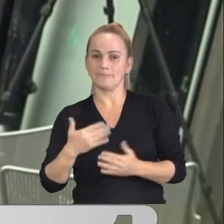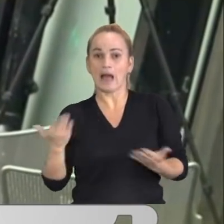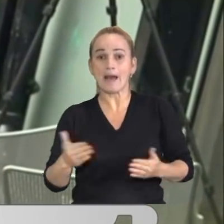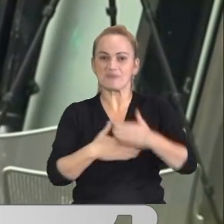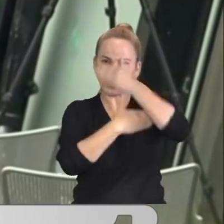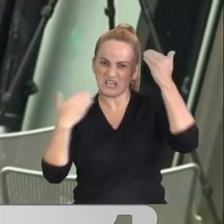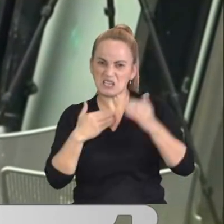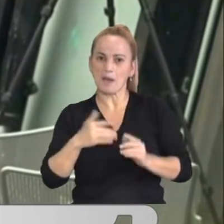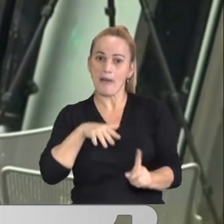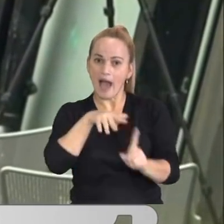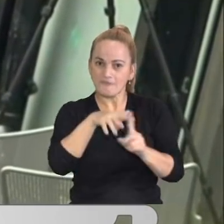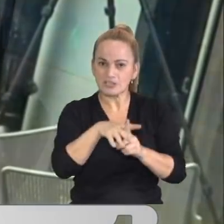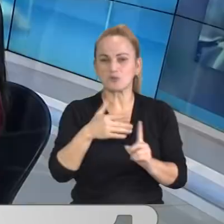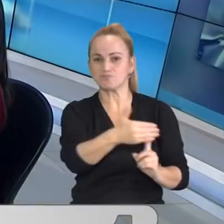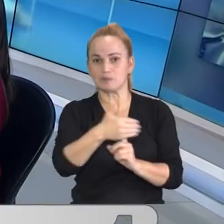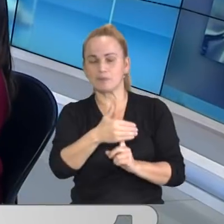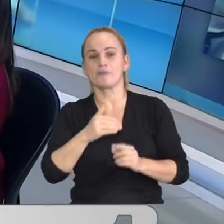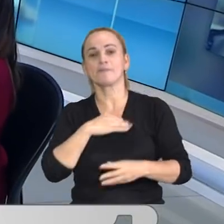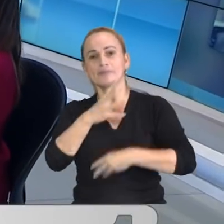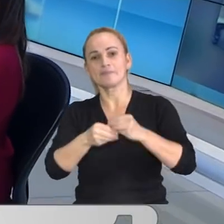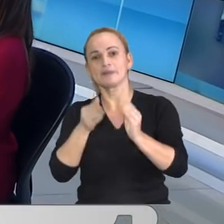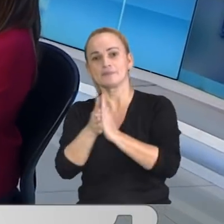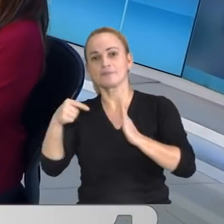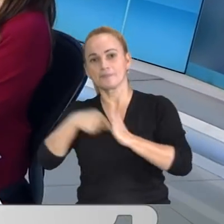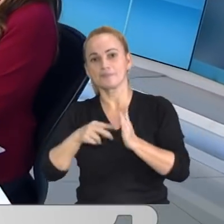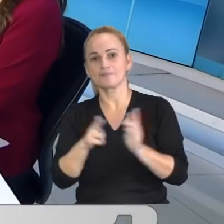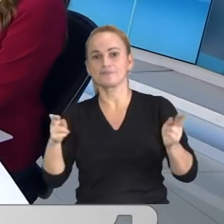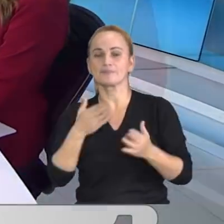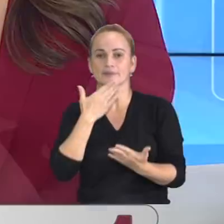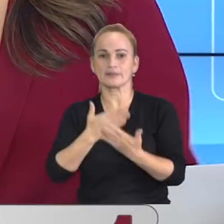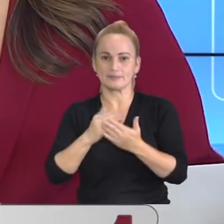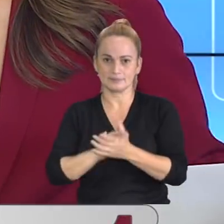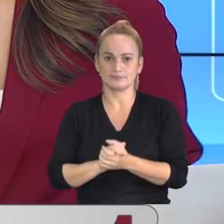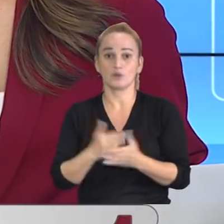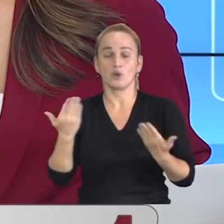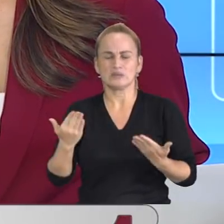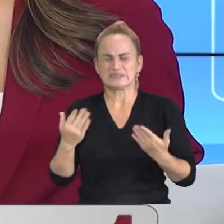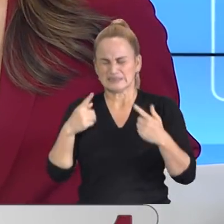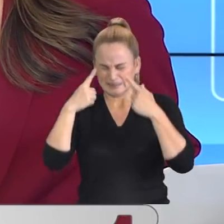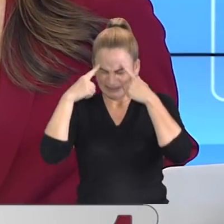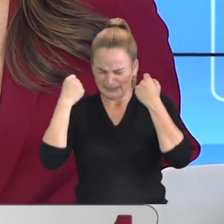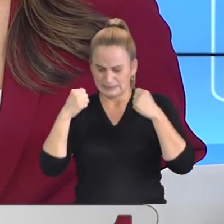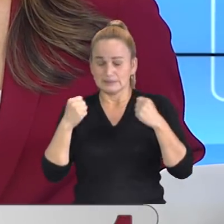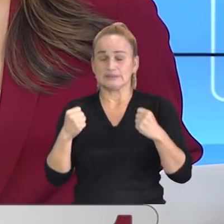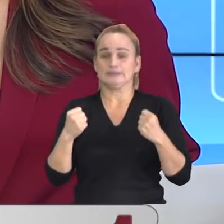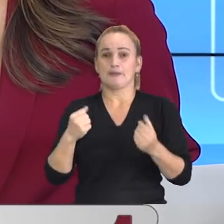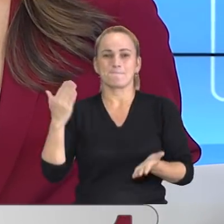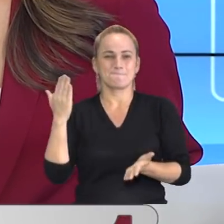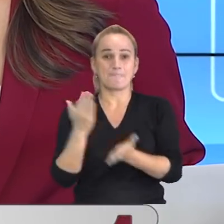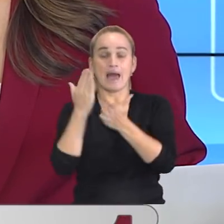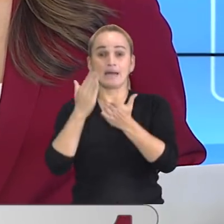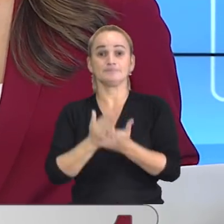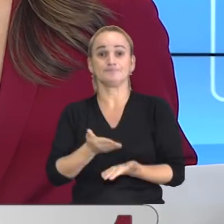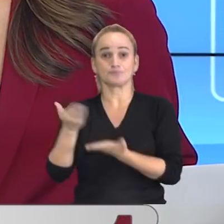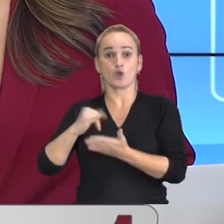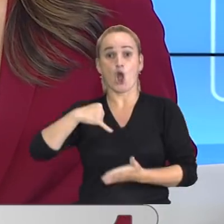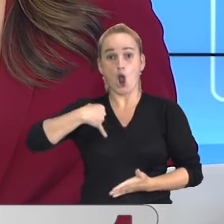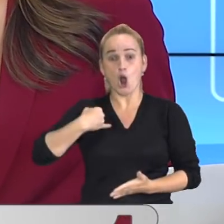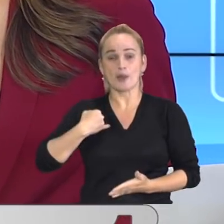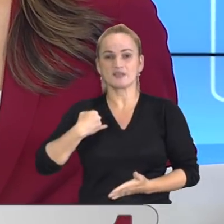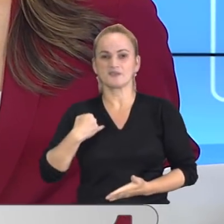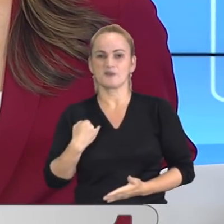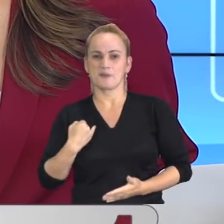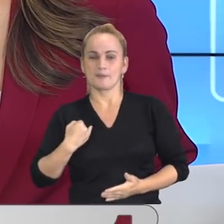guerrilla. Más adelante, en minutos, tendremos ampliación de esta noticia. Así es, Yusi, muchas gracias. Hay consternación en Cartagena por la muerte de un joven que recibió